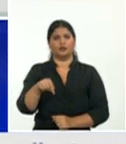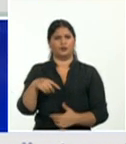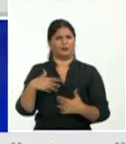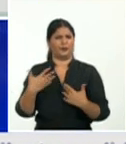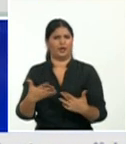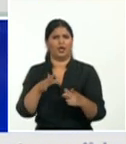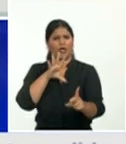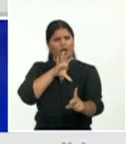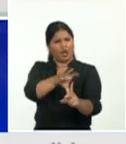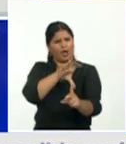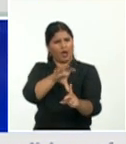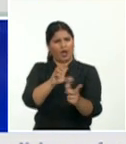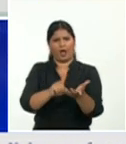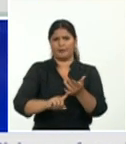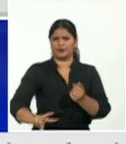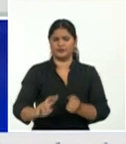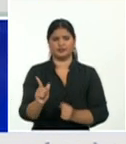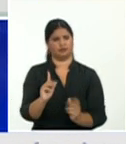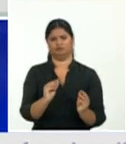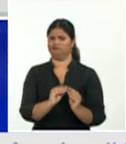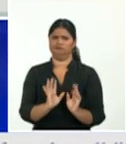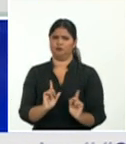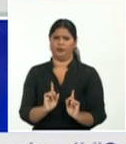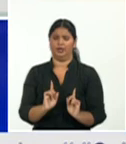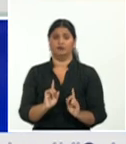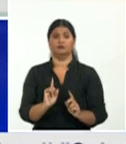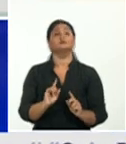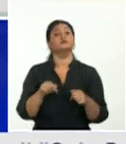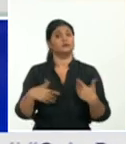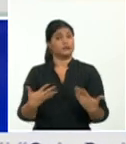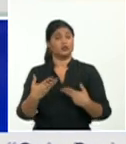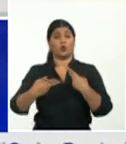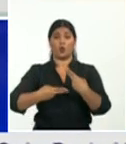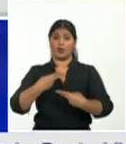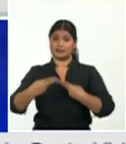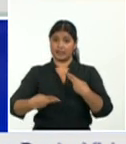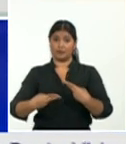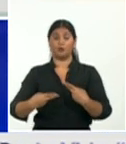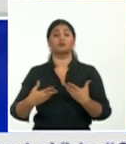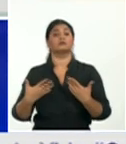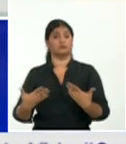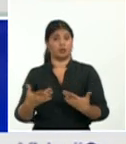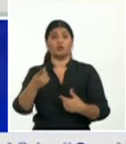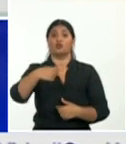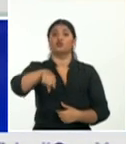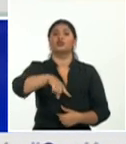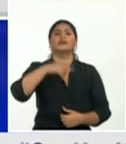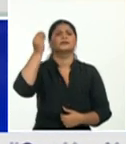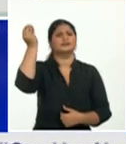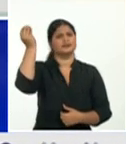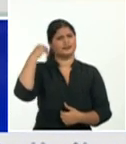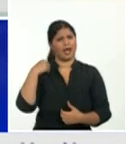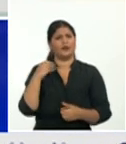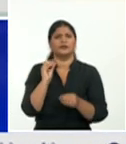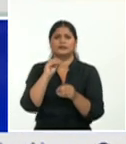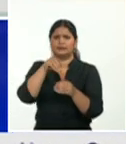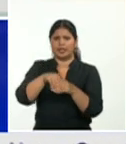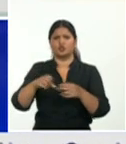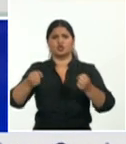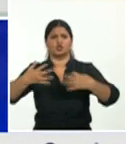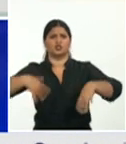porque realmente en estos lugares lo que queremos enfatizar es lo que ellos saben, que en definitiva hay